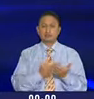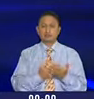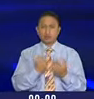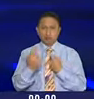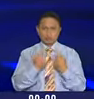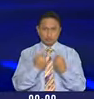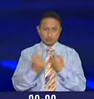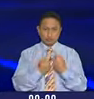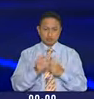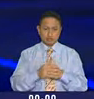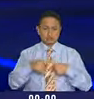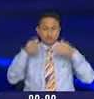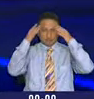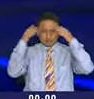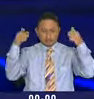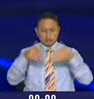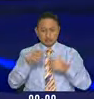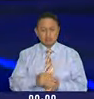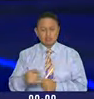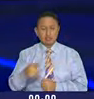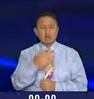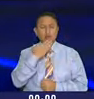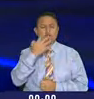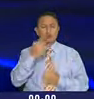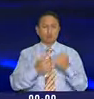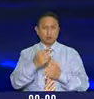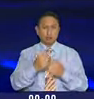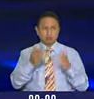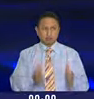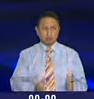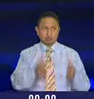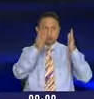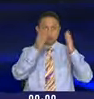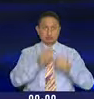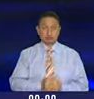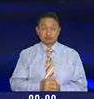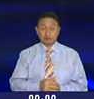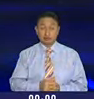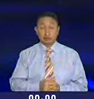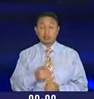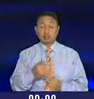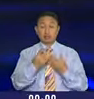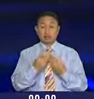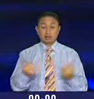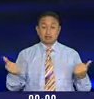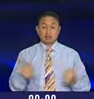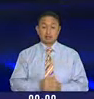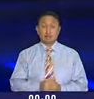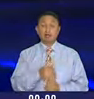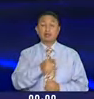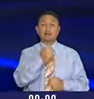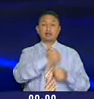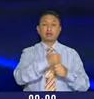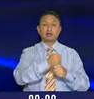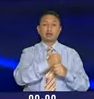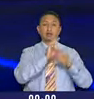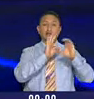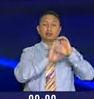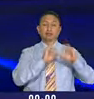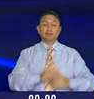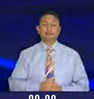de trabajo con la finalidad de buscar una salida al problema generado por la tenencia del edificio donde funciona ese organismo.